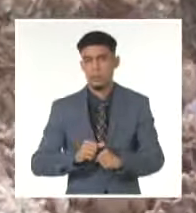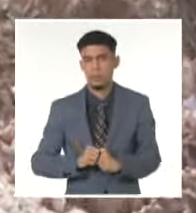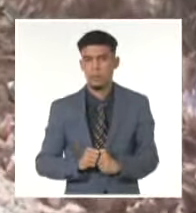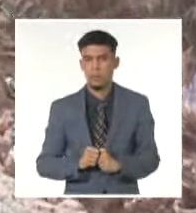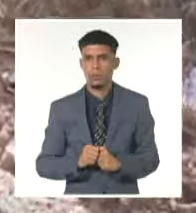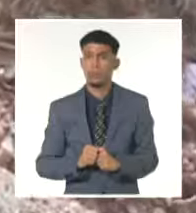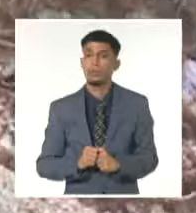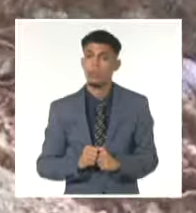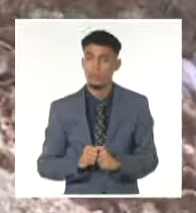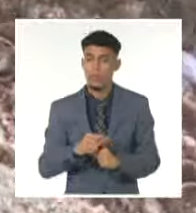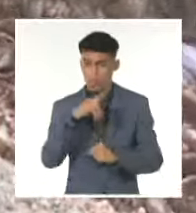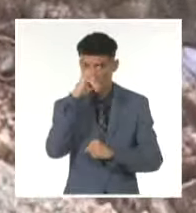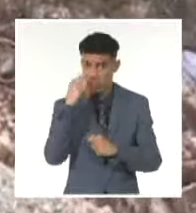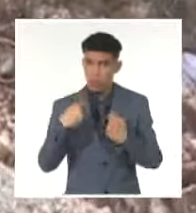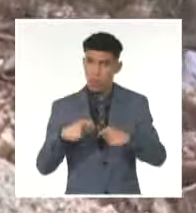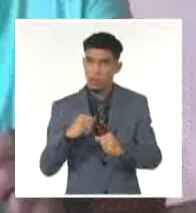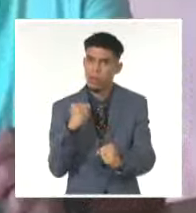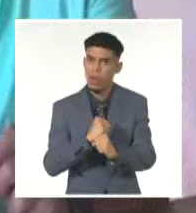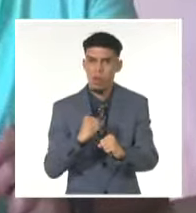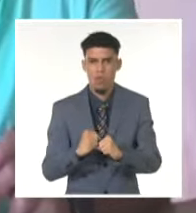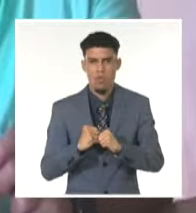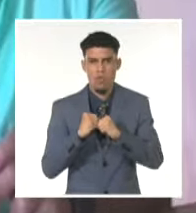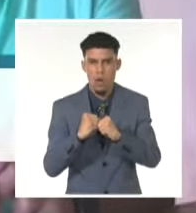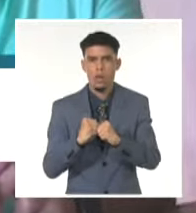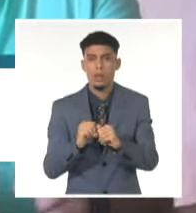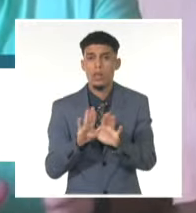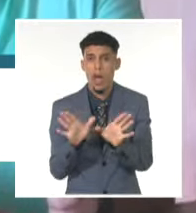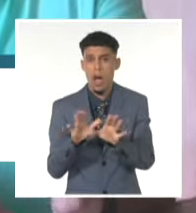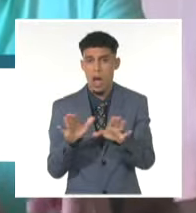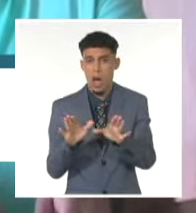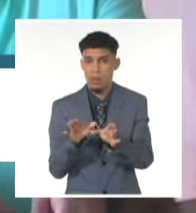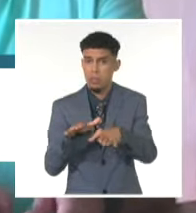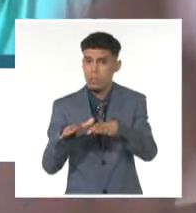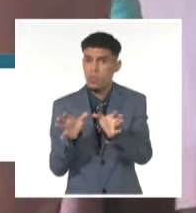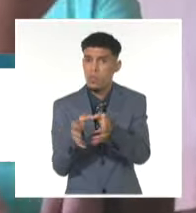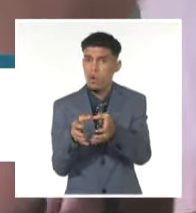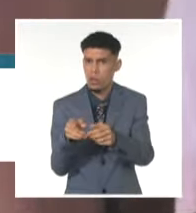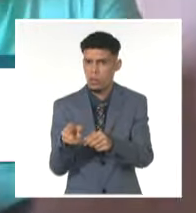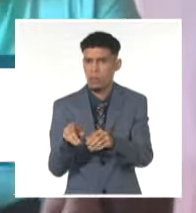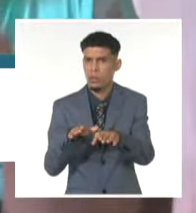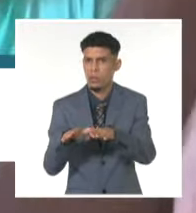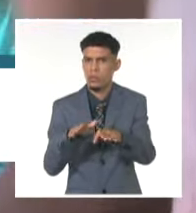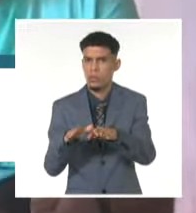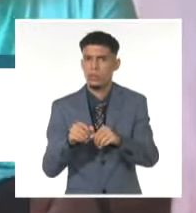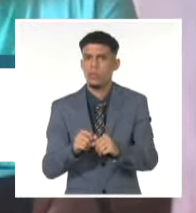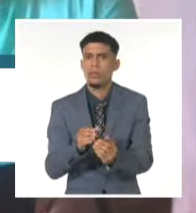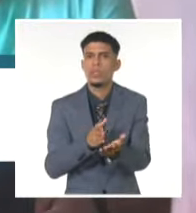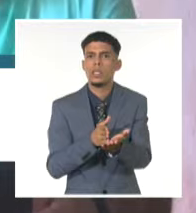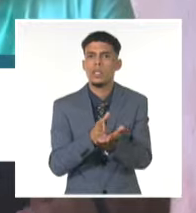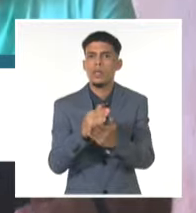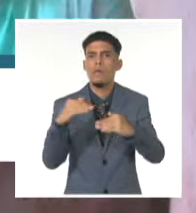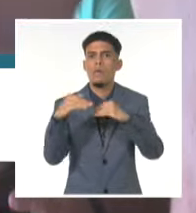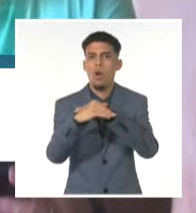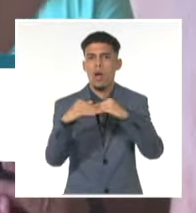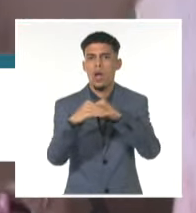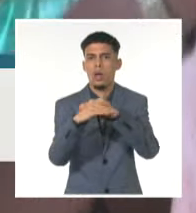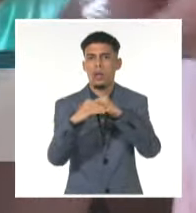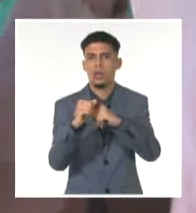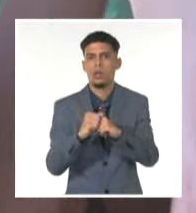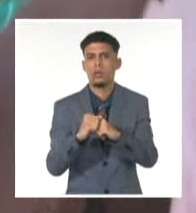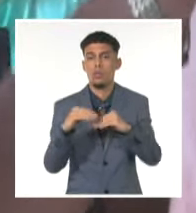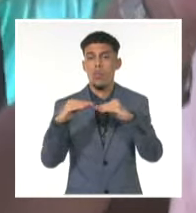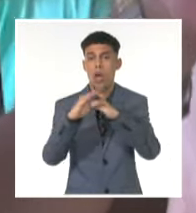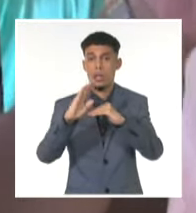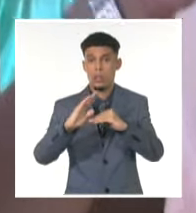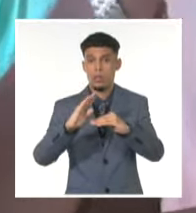trabajar duro. Se quedará una fuerza restableciendo la chivera con su condición original y sigue entonces al cabezal del puente del lado acá. Y del lado allá tenemos